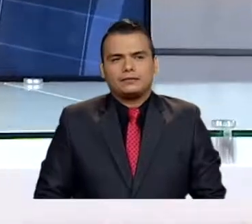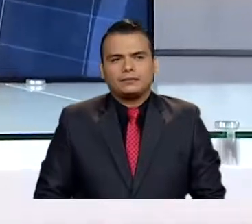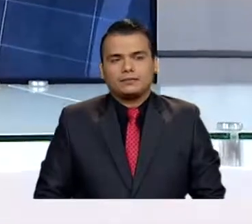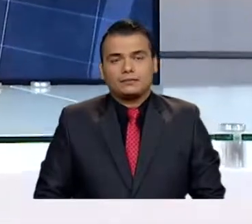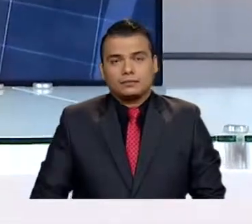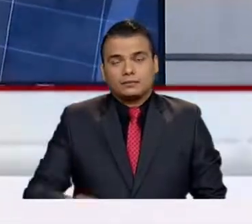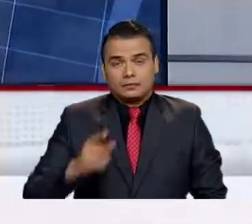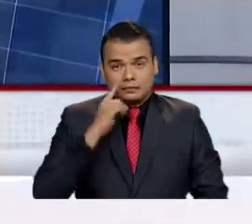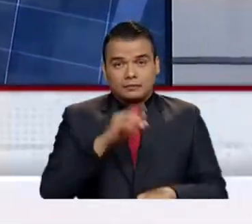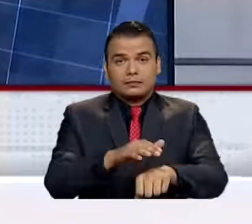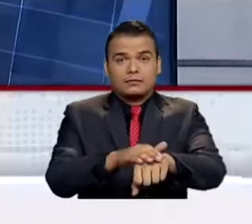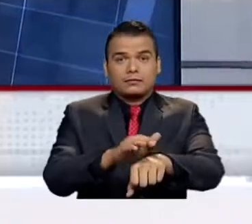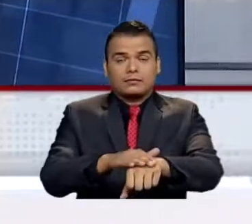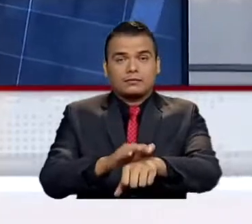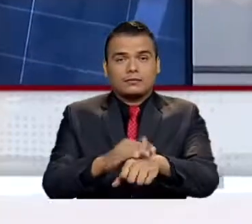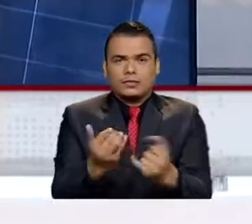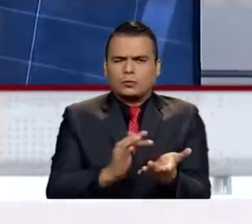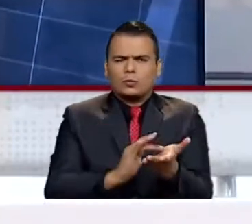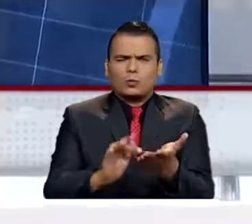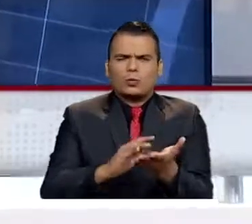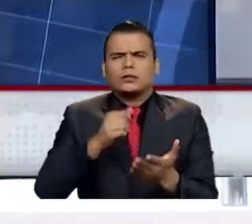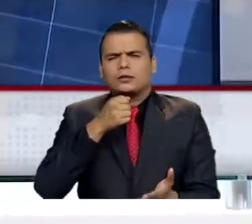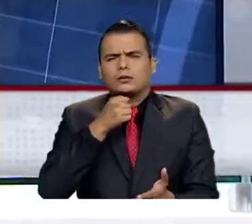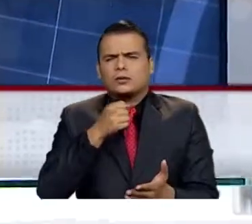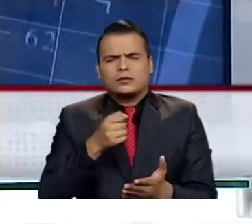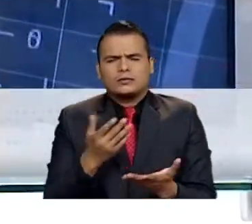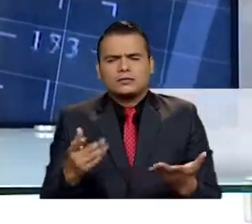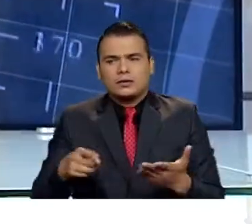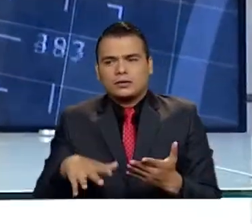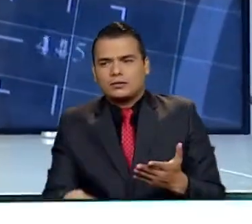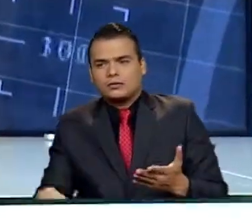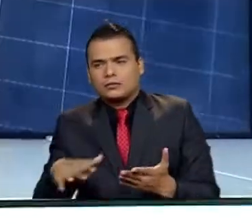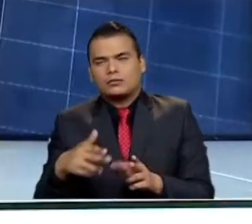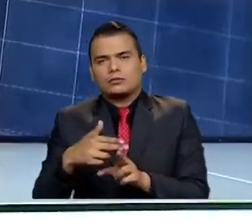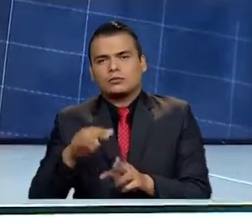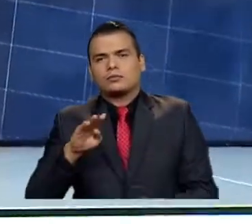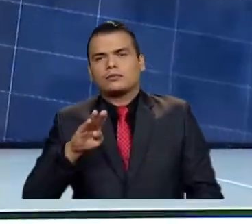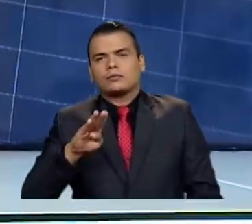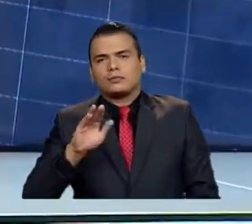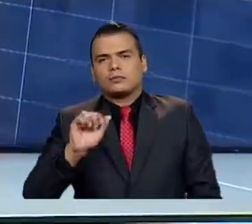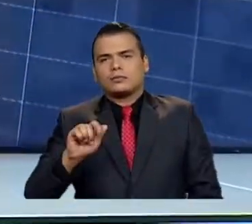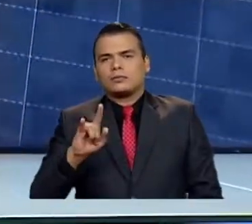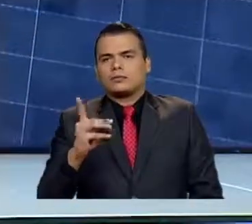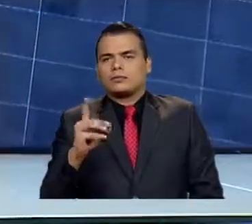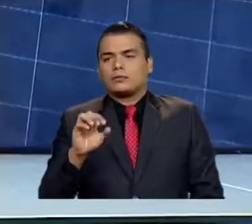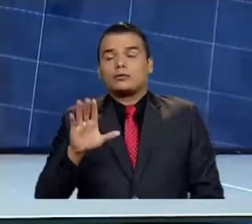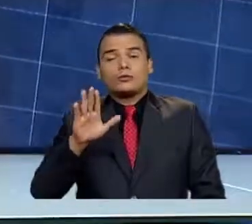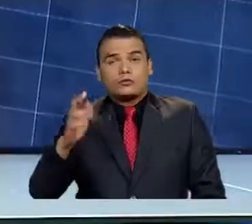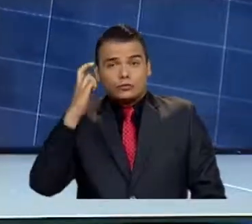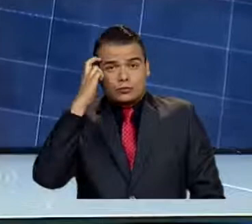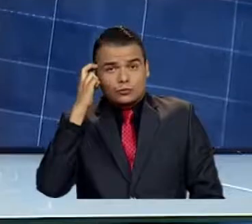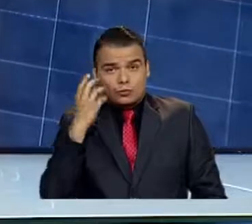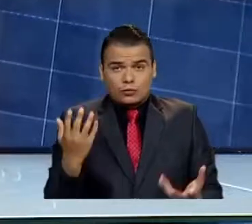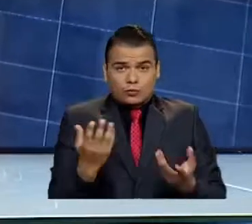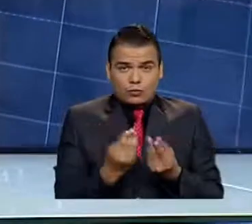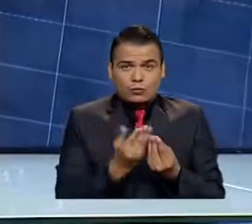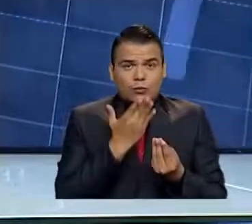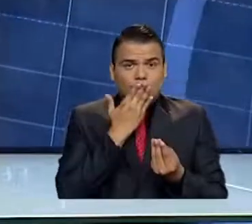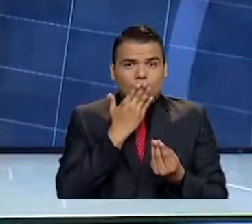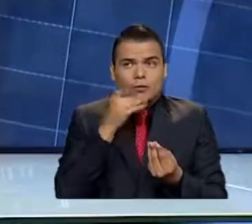mucha atención empezamos con información de última hora pues en el bajo baudó departamento del choco comunidades indígenas se tomaron la alcaldía